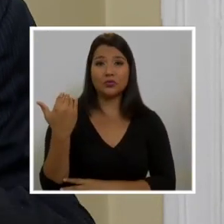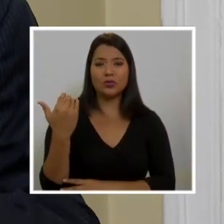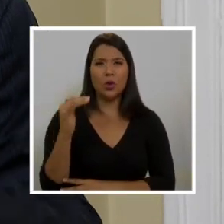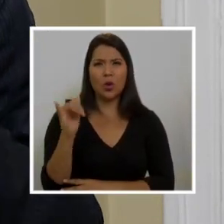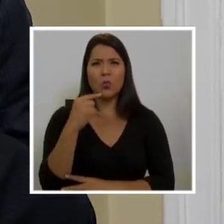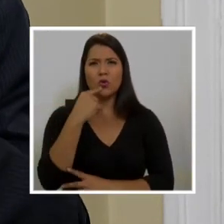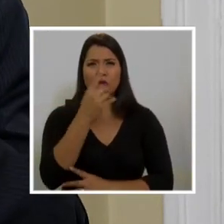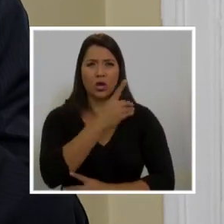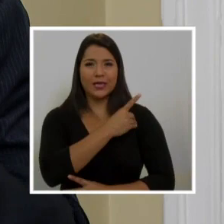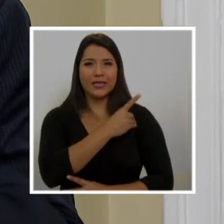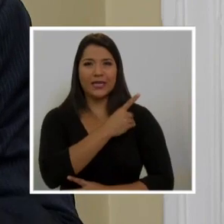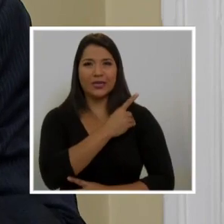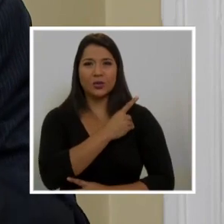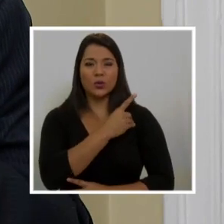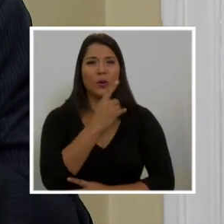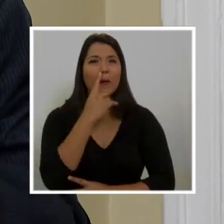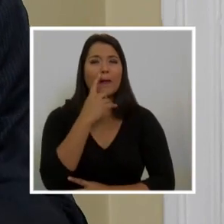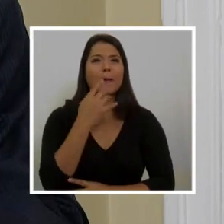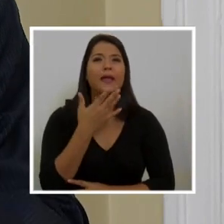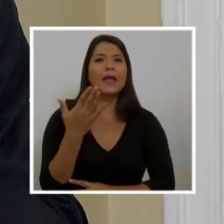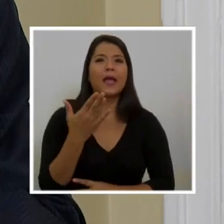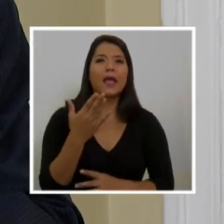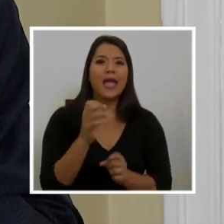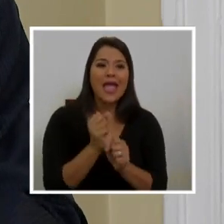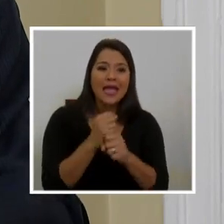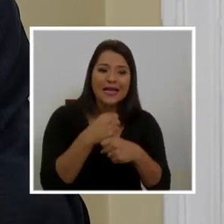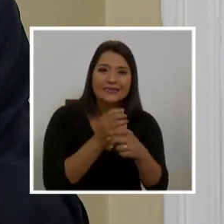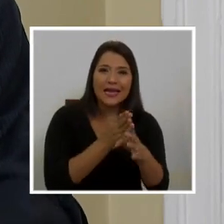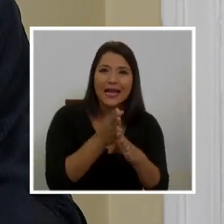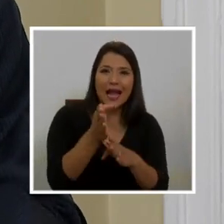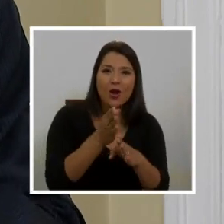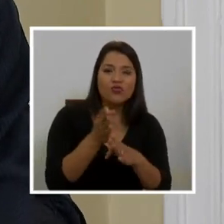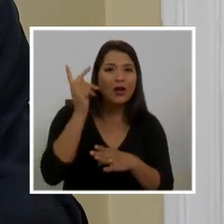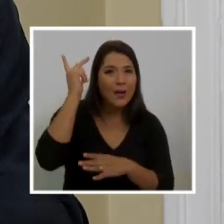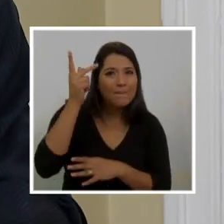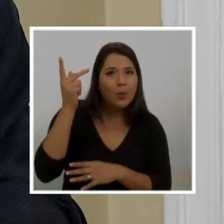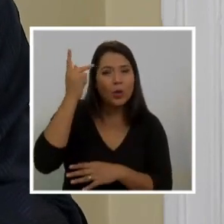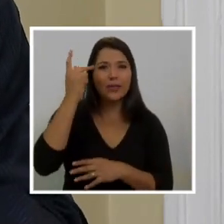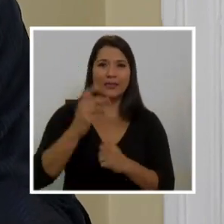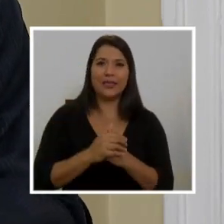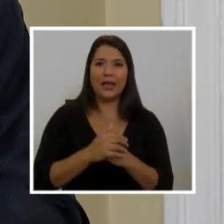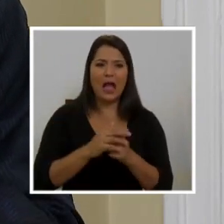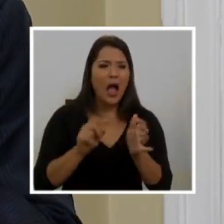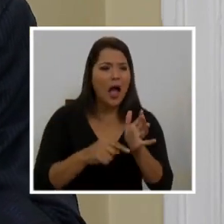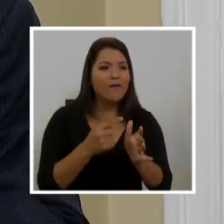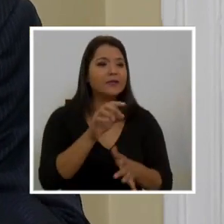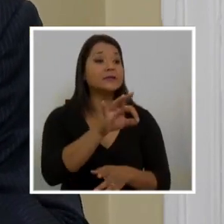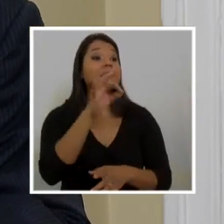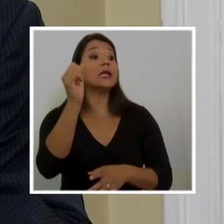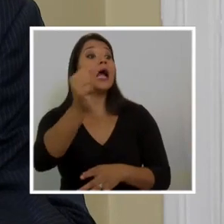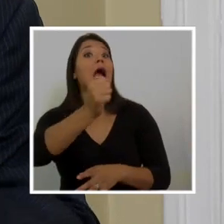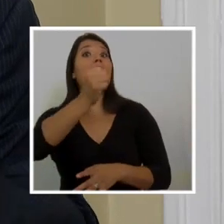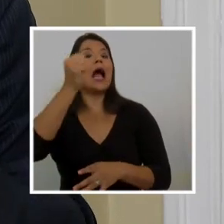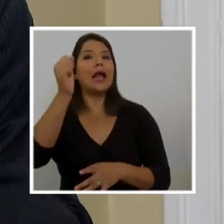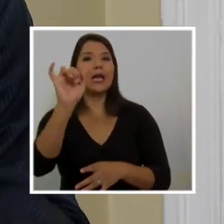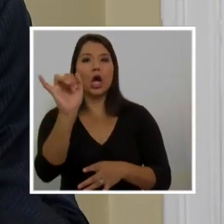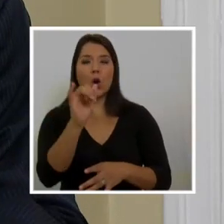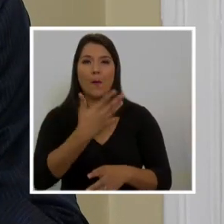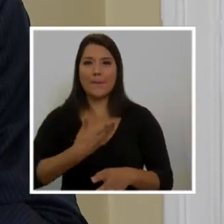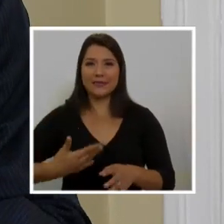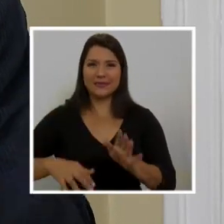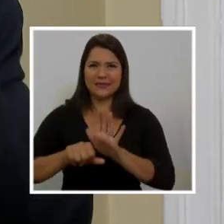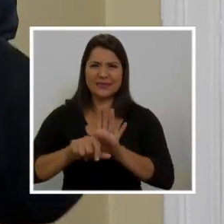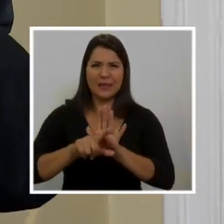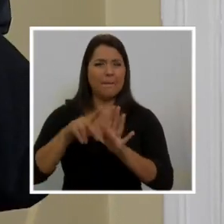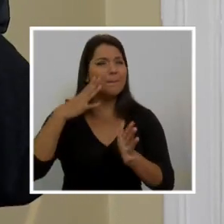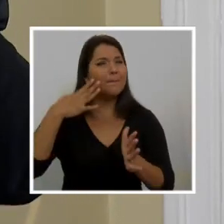directora del programa, en hacer carrera política, comenzar a subir escaños y tener también más peso dentro del mismo